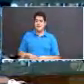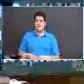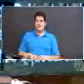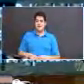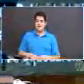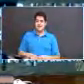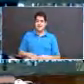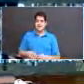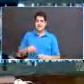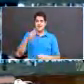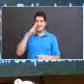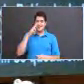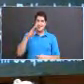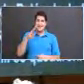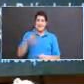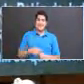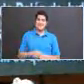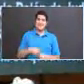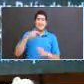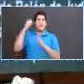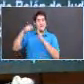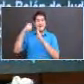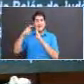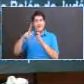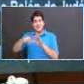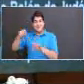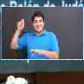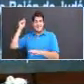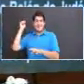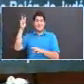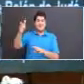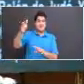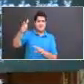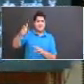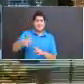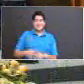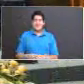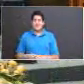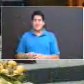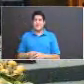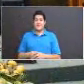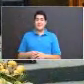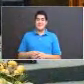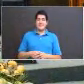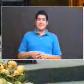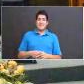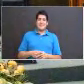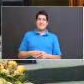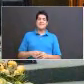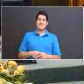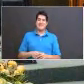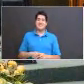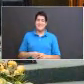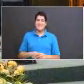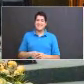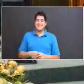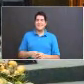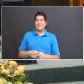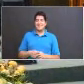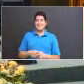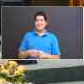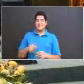¿Ya vio el video, ah? Buenísimo, ah. ¿La chancla qué se llama? La chancla voladora